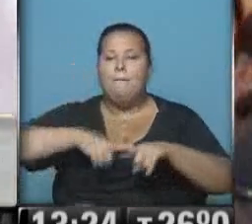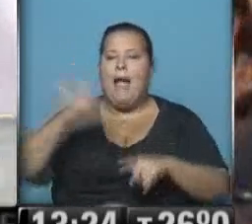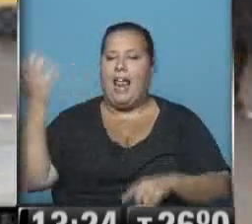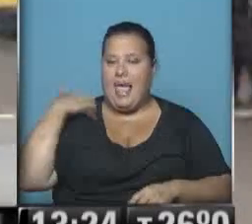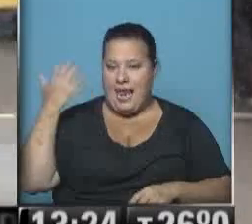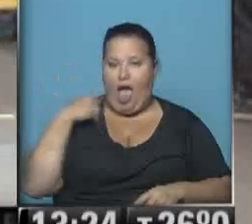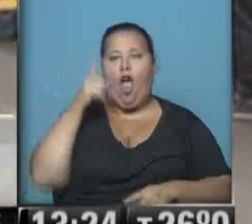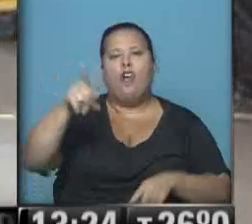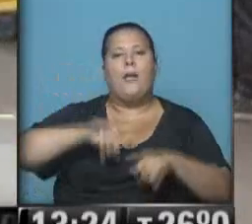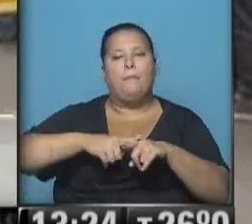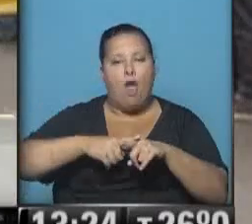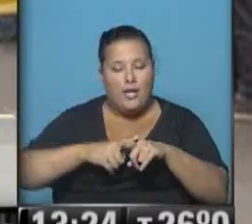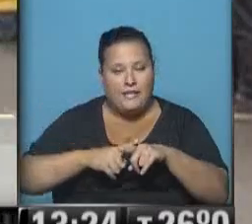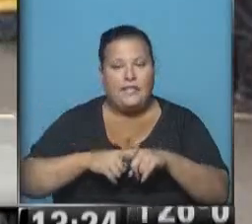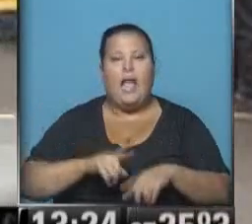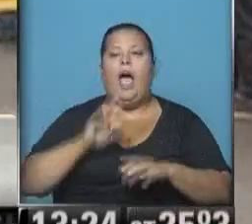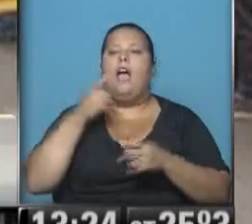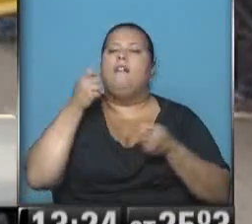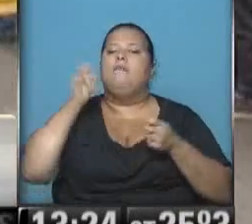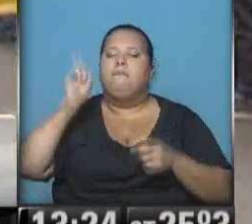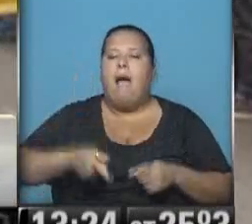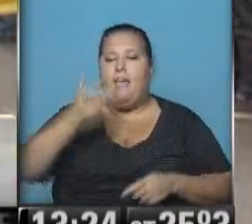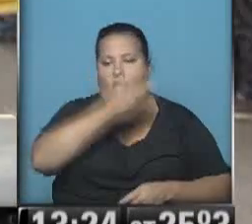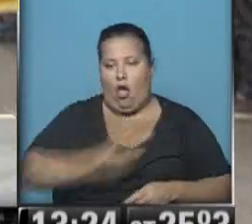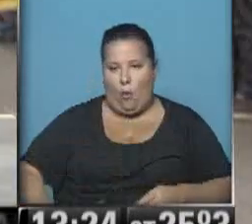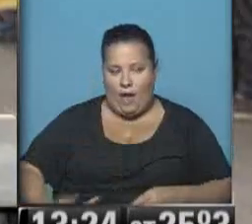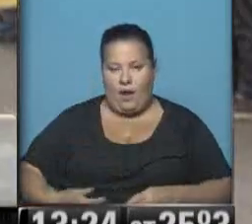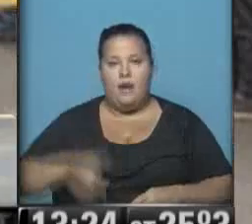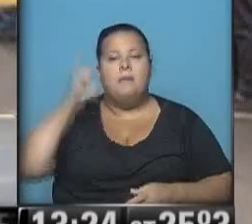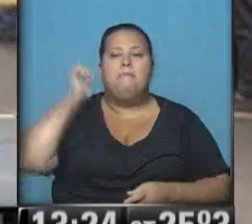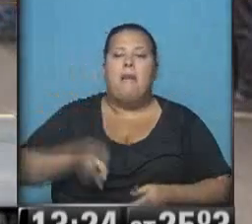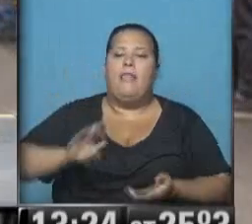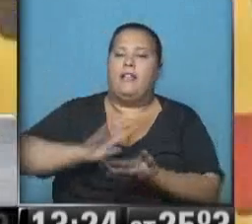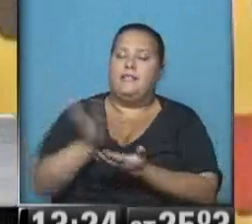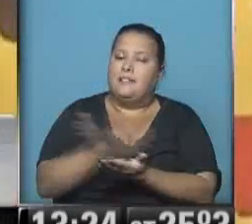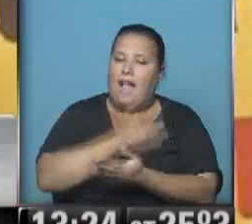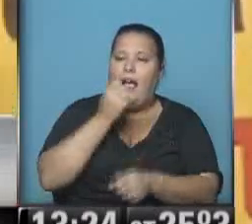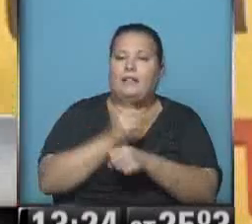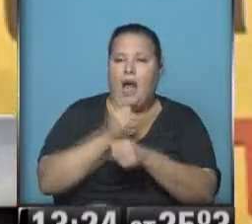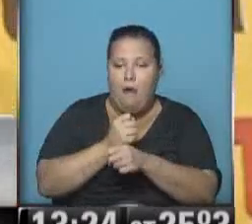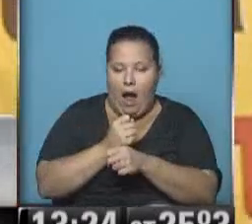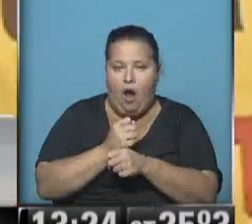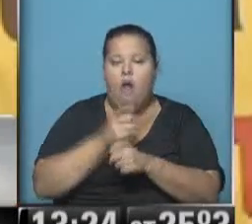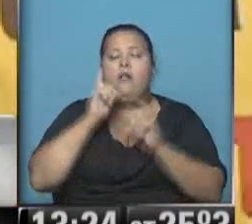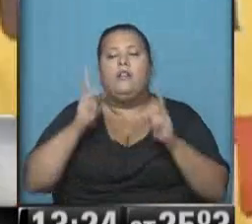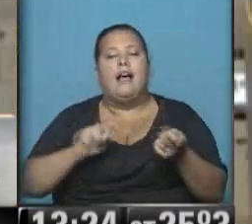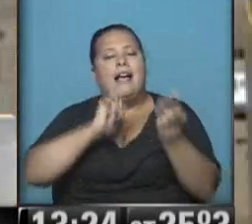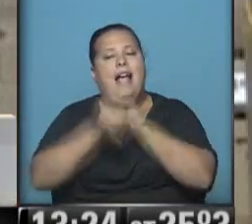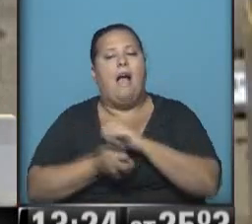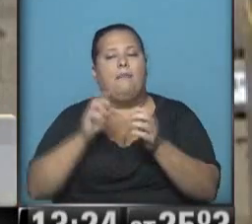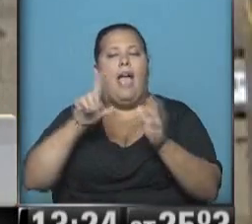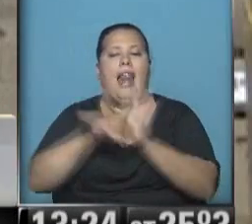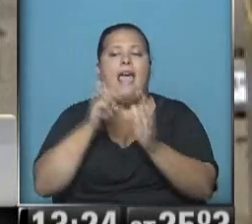general contra la política de austeridad implementada por el gobierno, que impone la eliminación de puestos de trabajo y una reforma